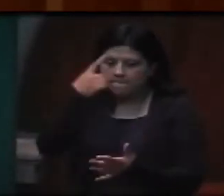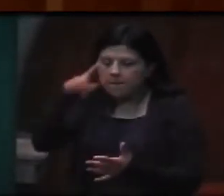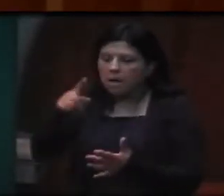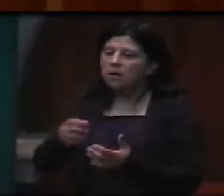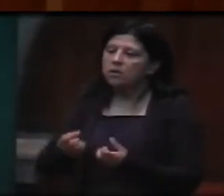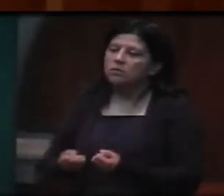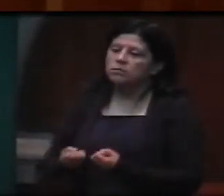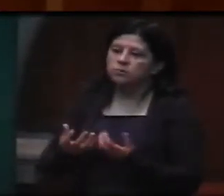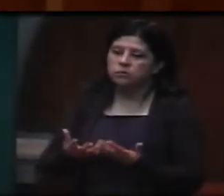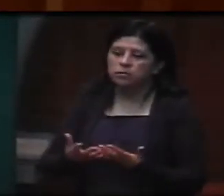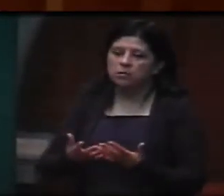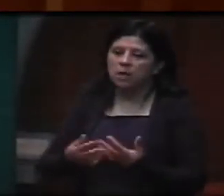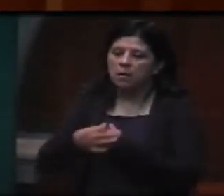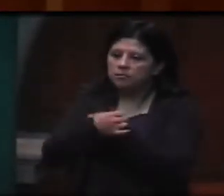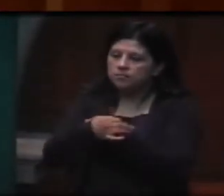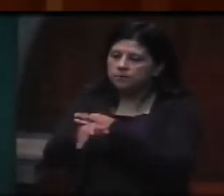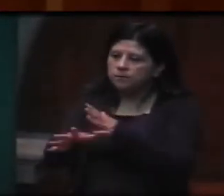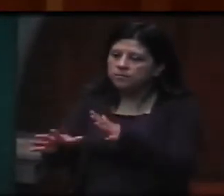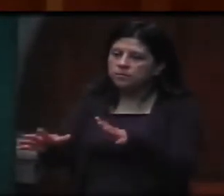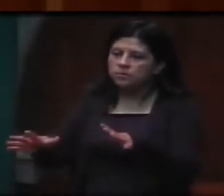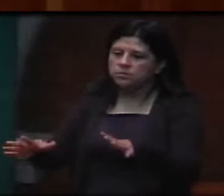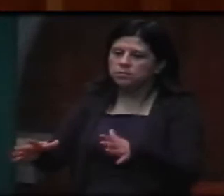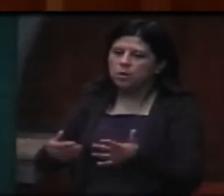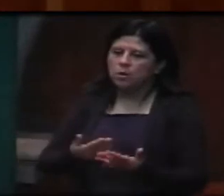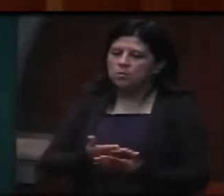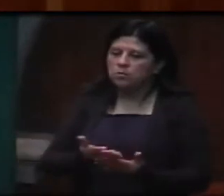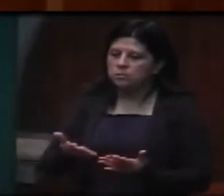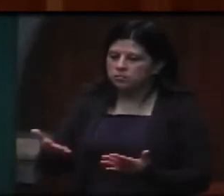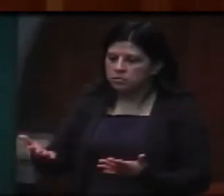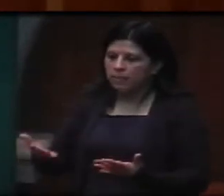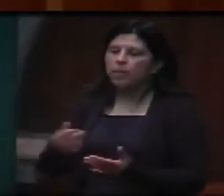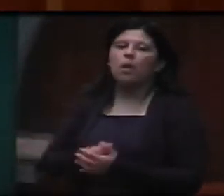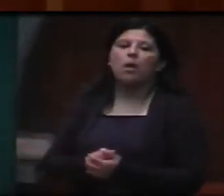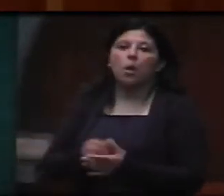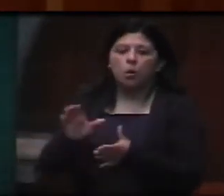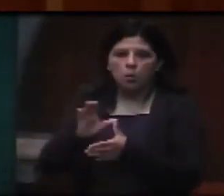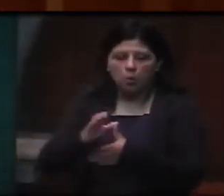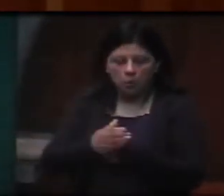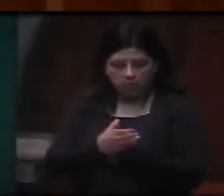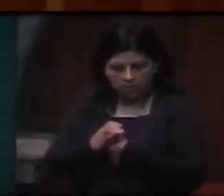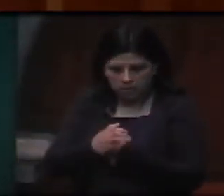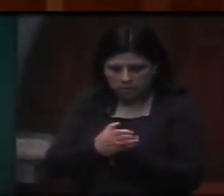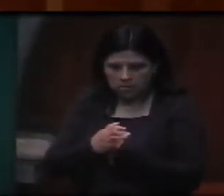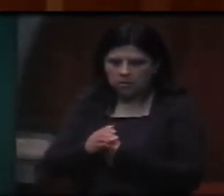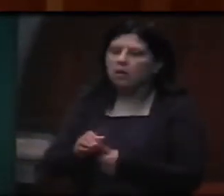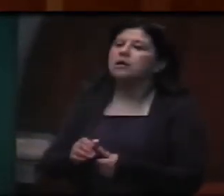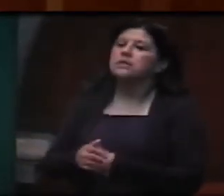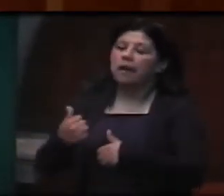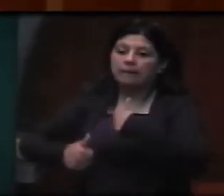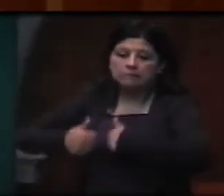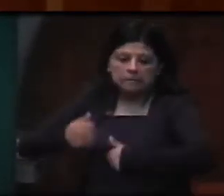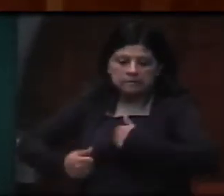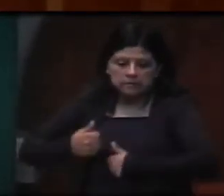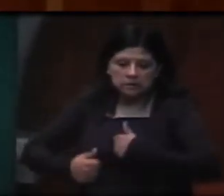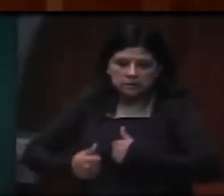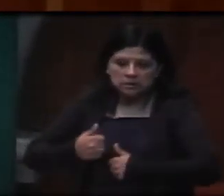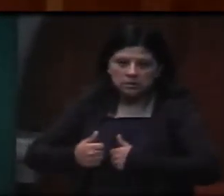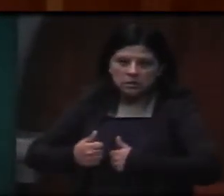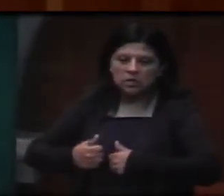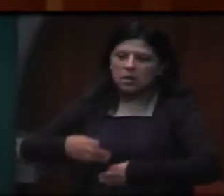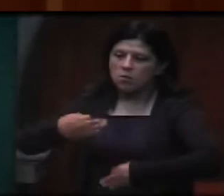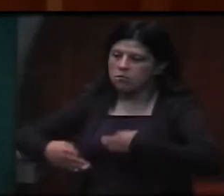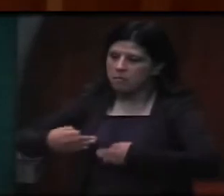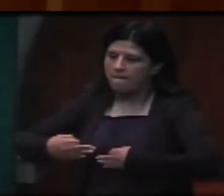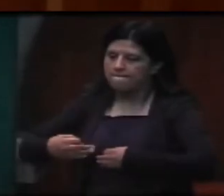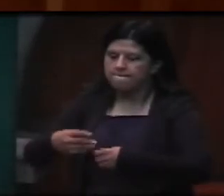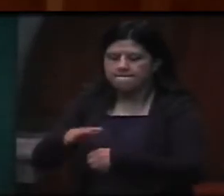vivo de las sesiones, comisiones, comités y actividades institucionales más relevantes en